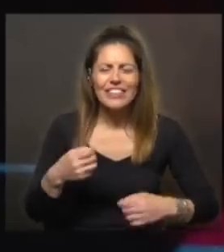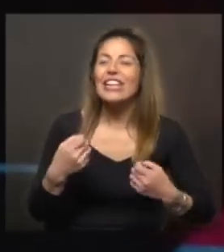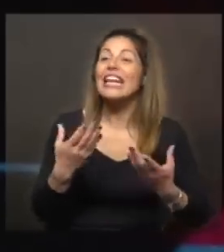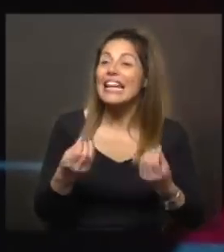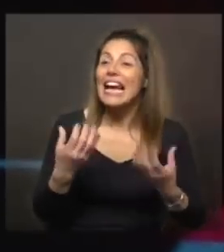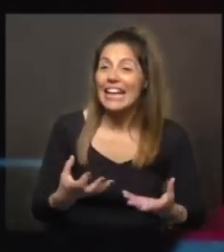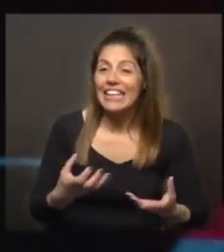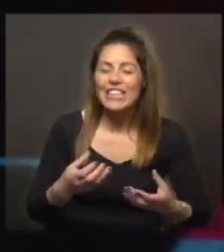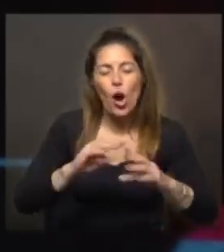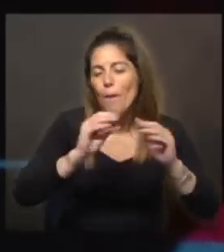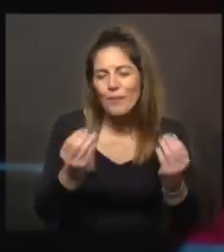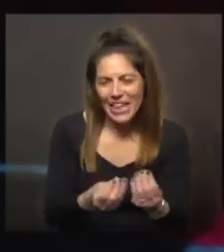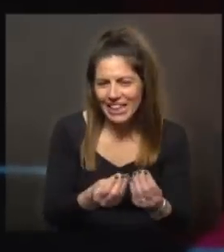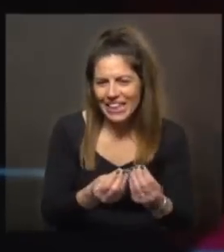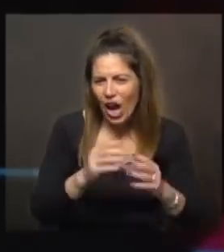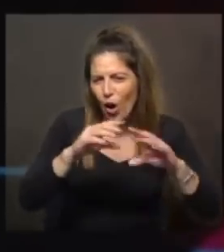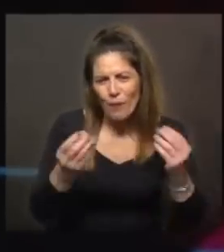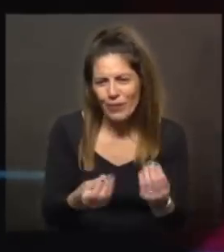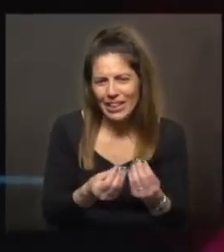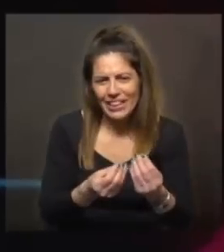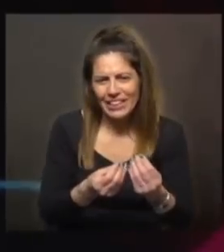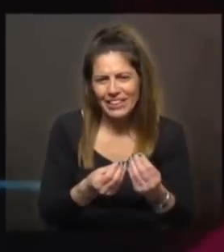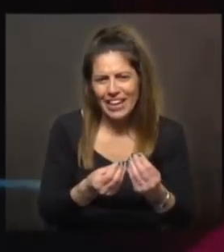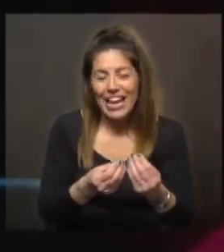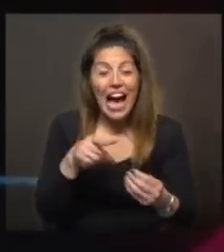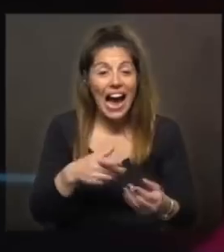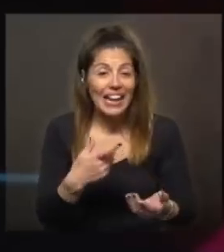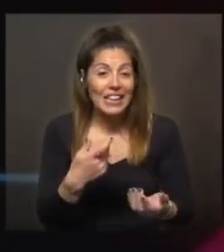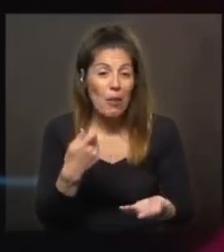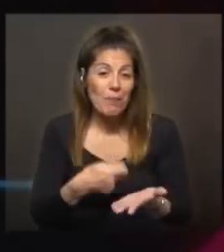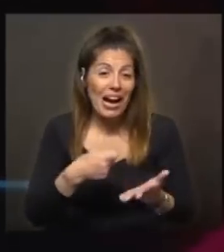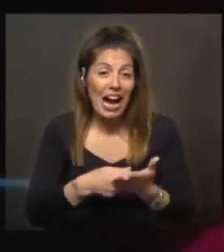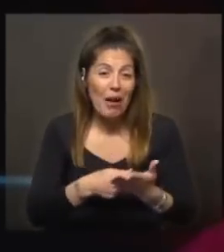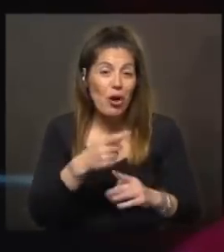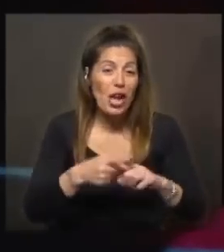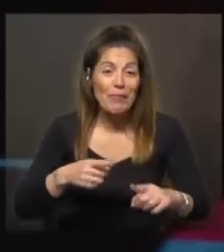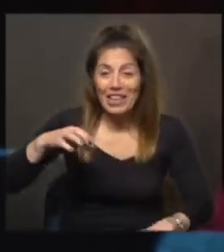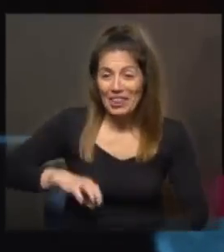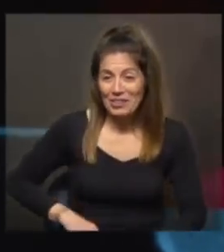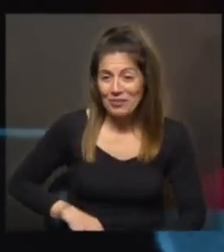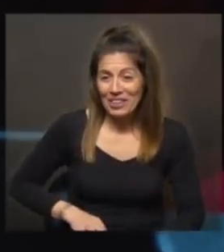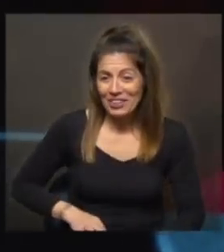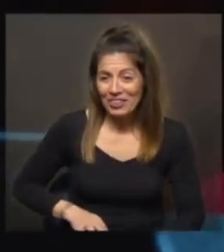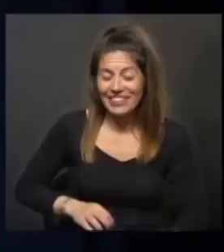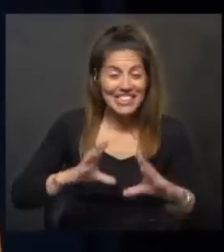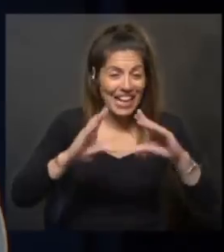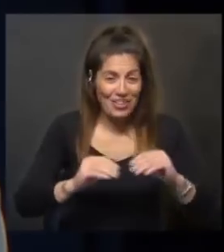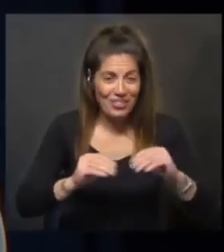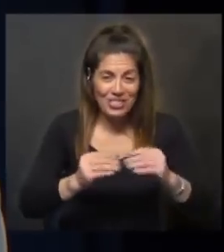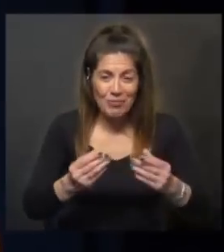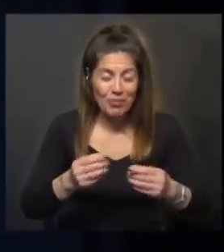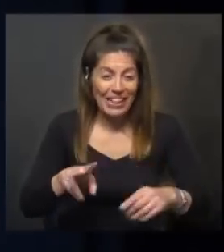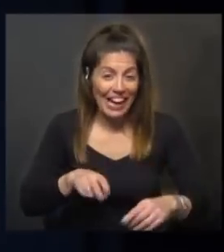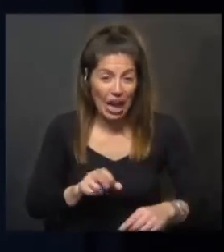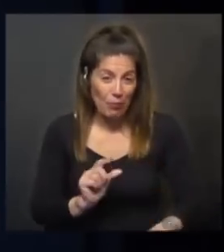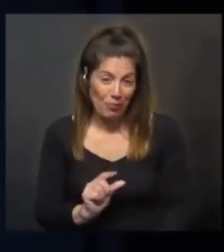merecemos completa complejo la mitad del sueldo de lo que habíamos ganado esa noche porque no no ganábamos mucho son historias preciosas